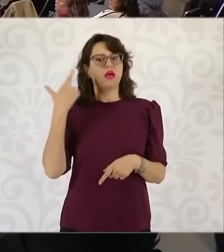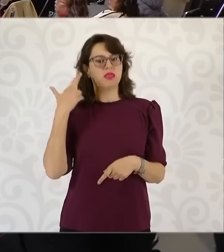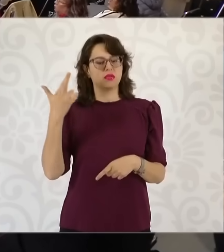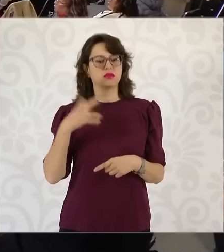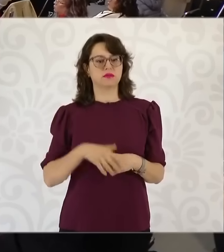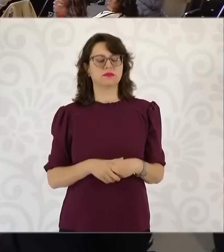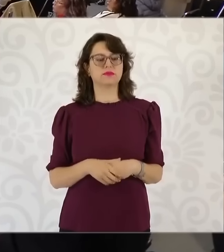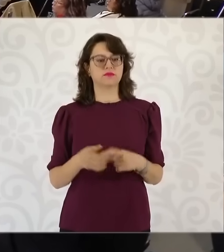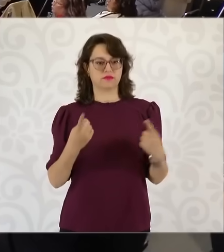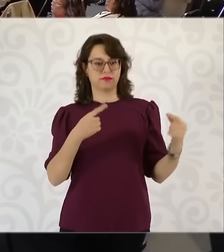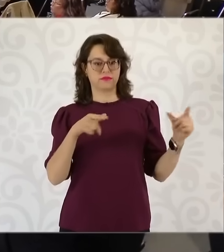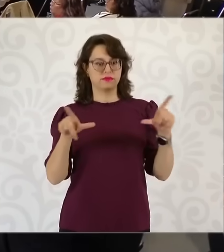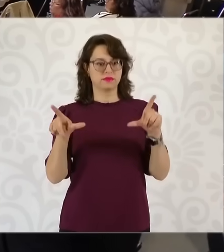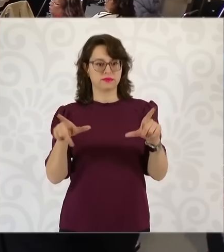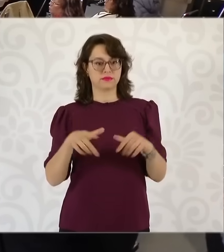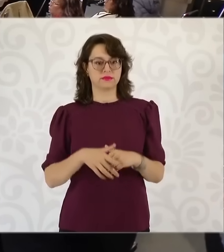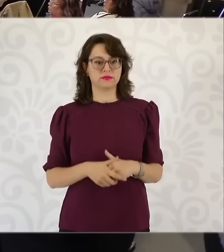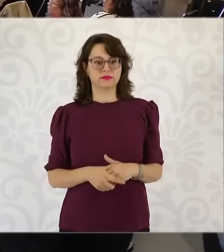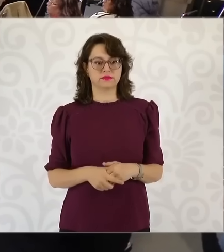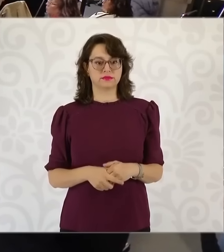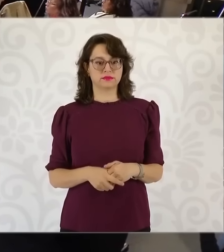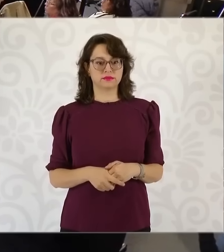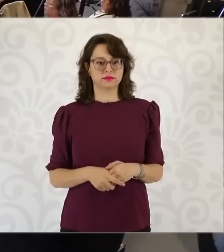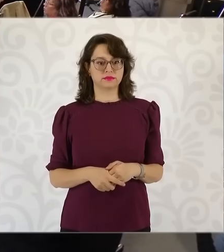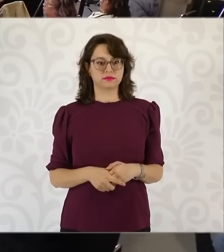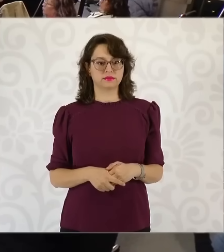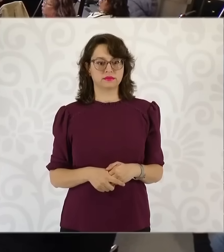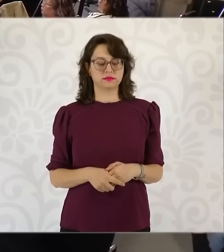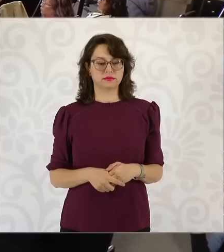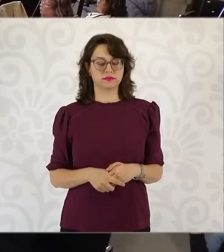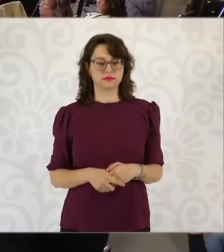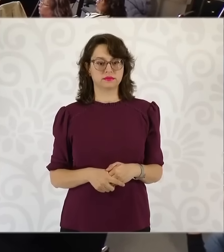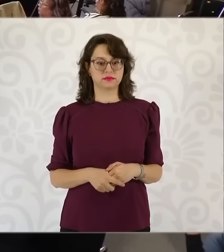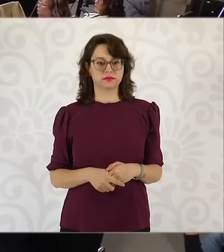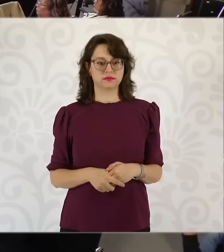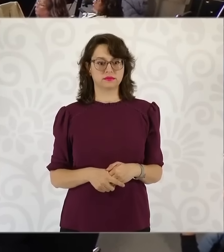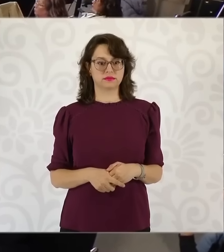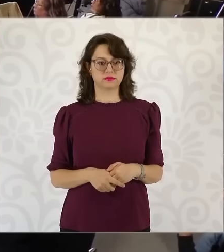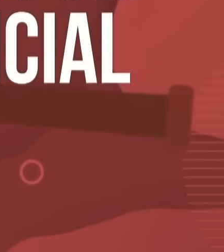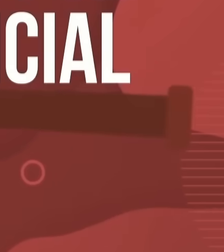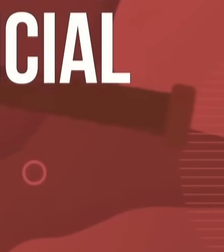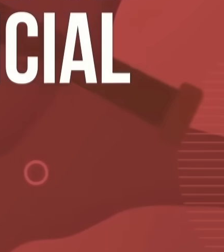A ver, pasa esa y luego la otra. Ah, esa es, sí.